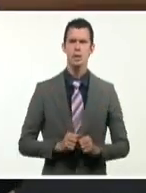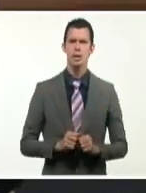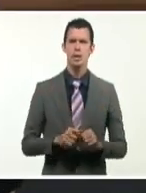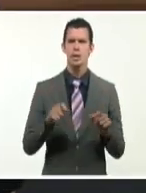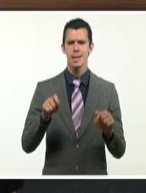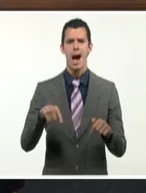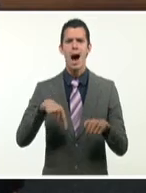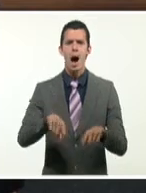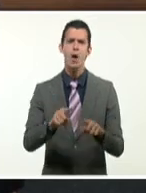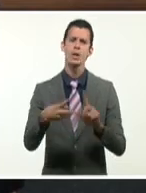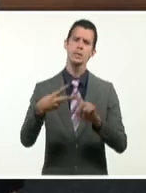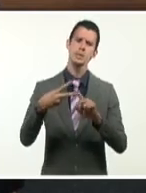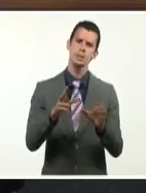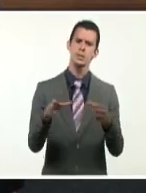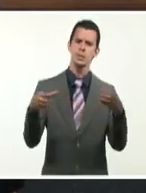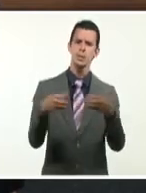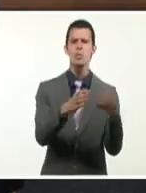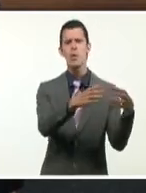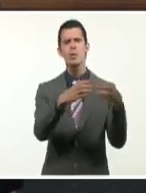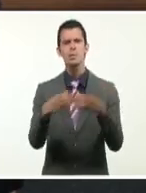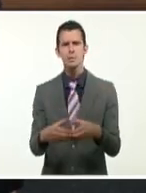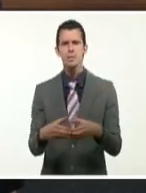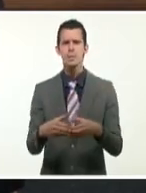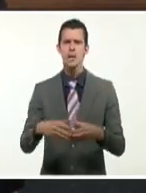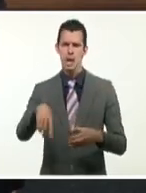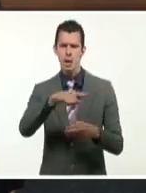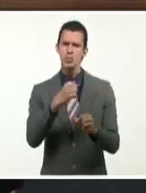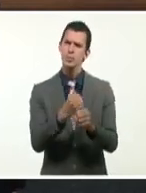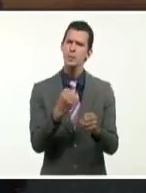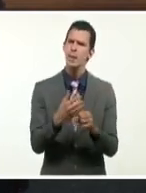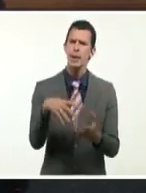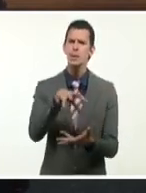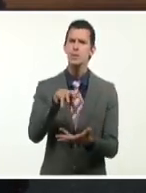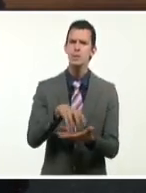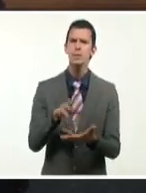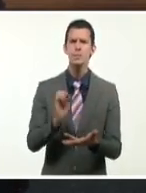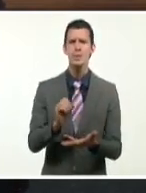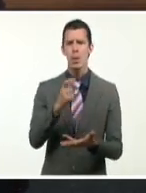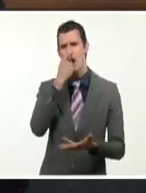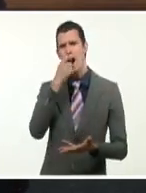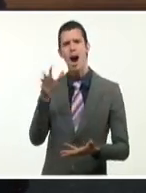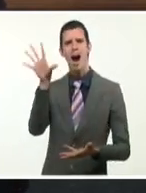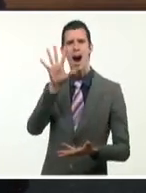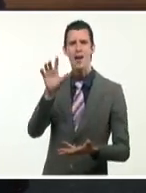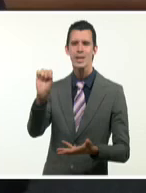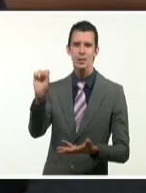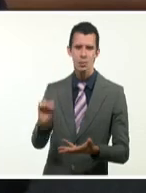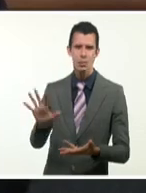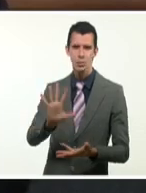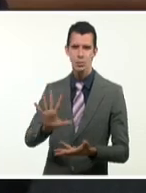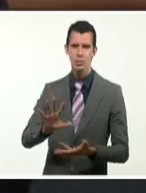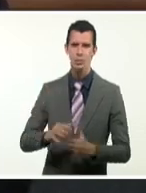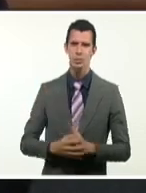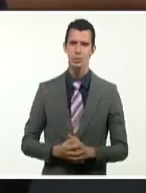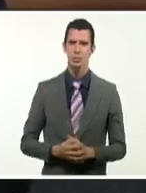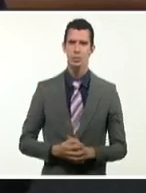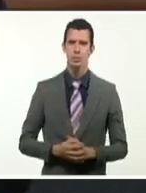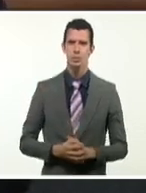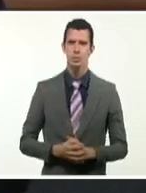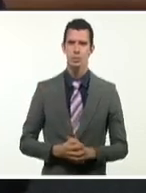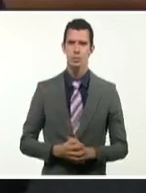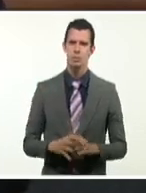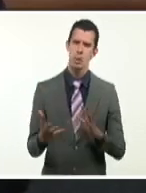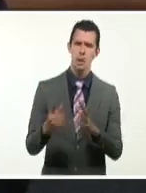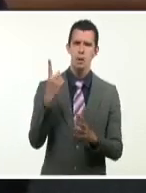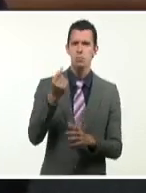segundo grupo de la brigada Henry Reef que ha estado trabajando en la República de Sudáfrica durante más de un año.